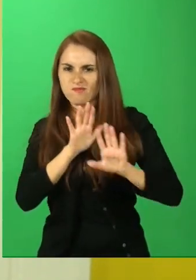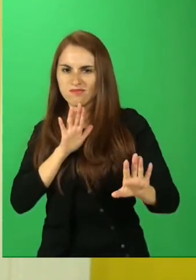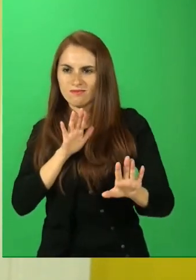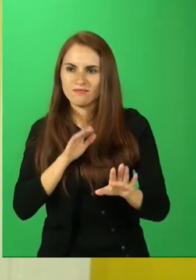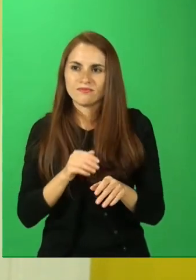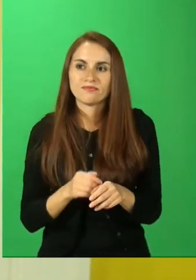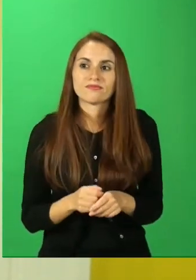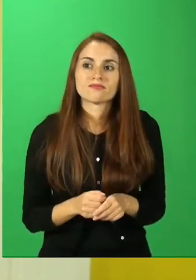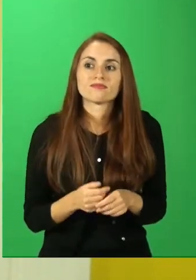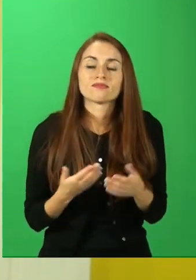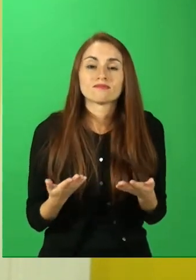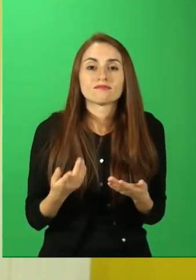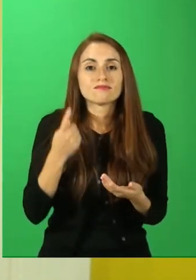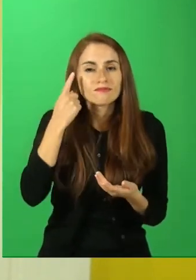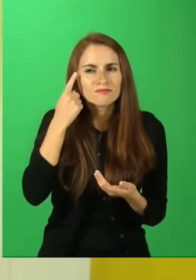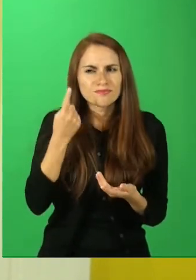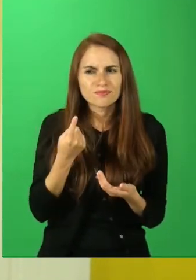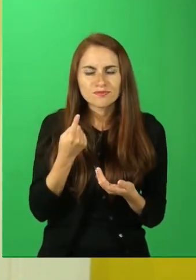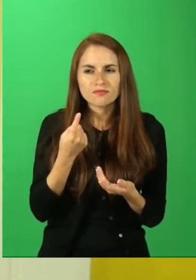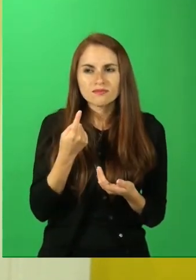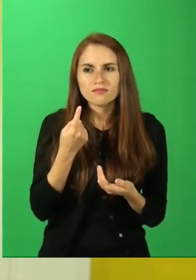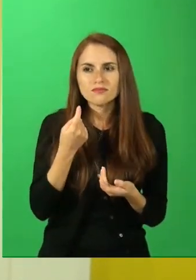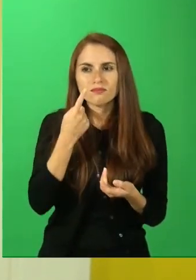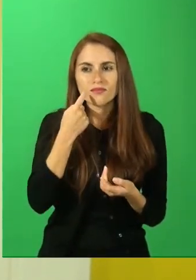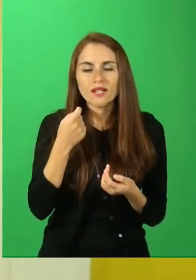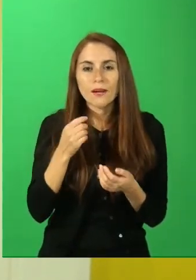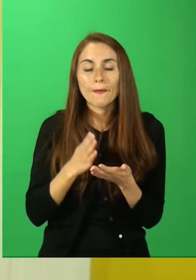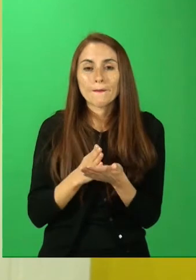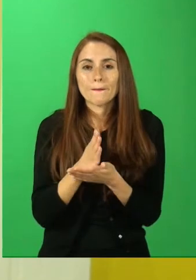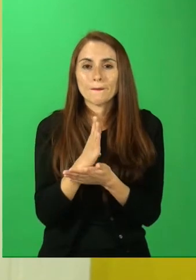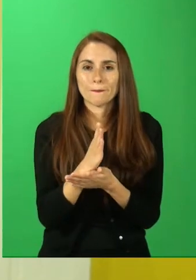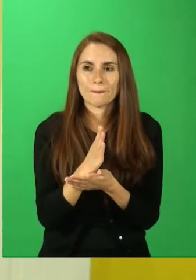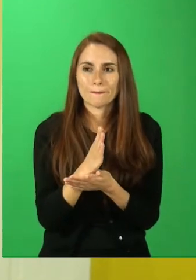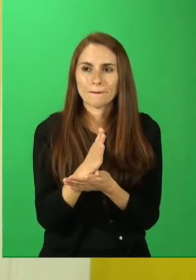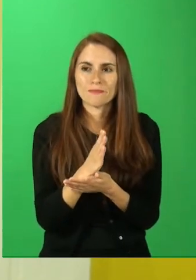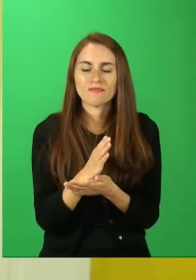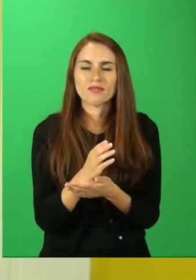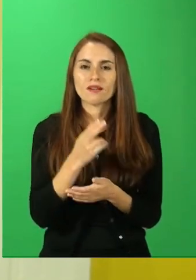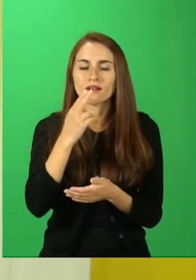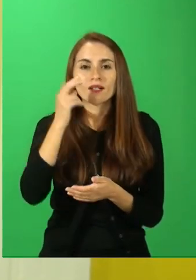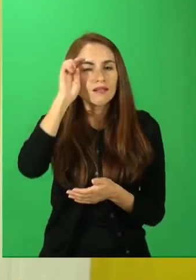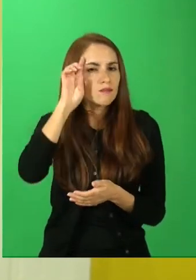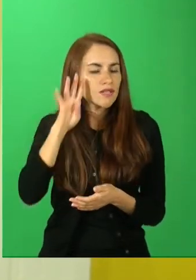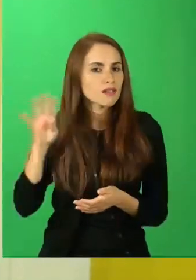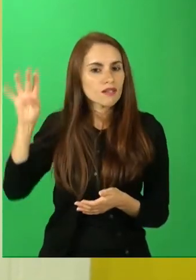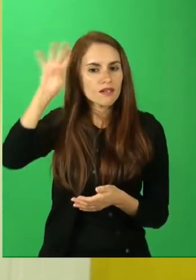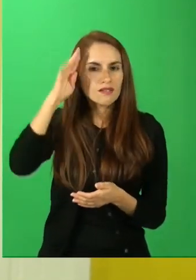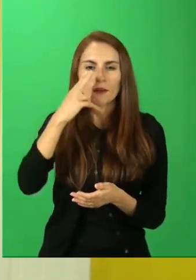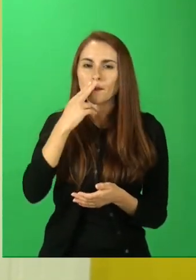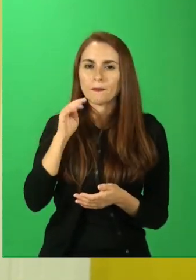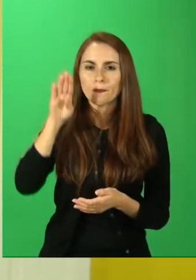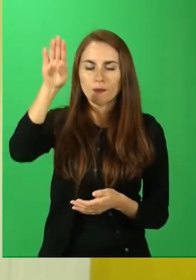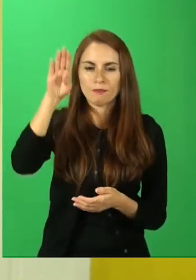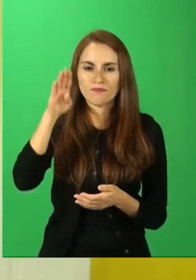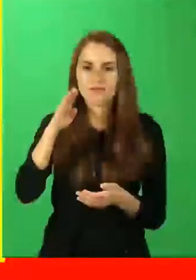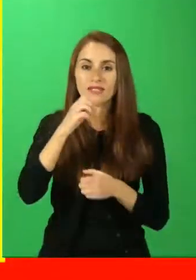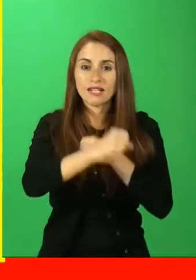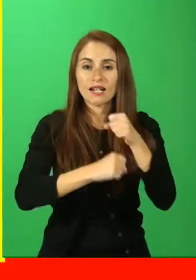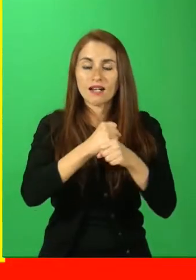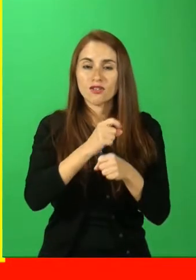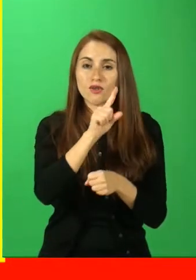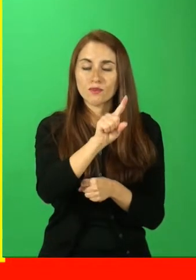Bajo ese concepto entonces va a surgir el nazismo con toda su fuerza y va a tomar el poder el año